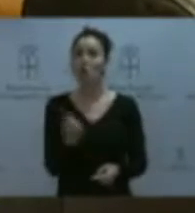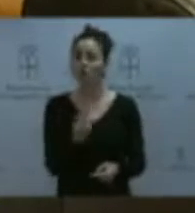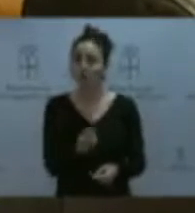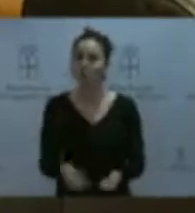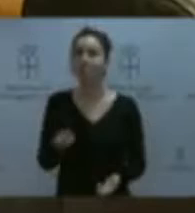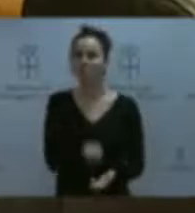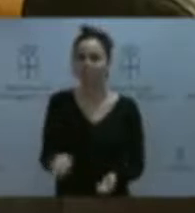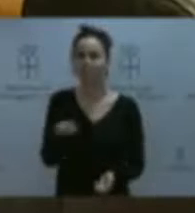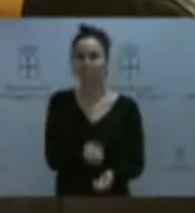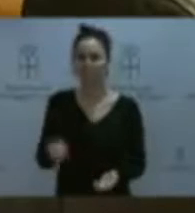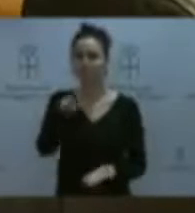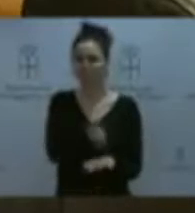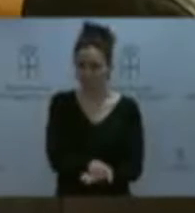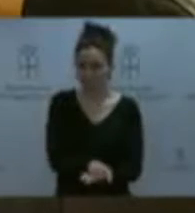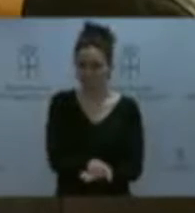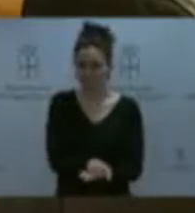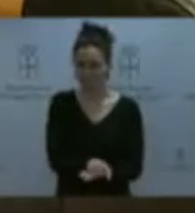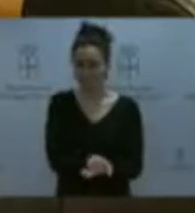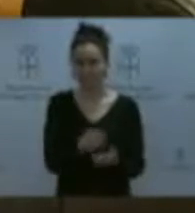la suficiente